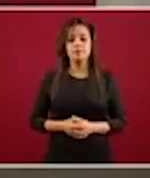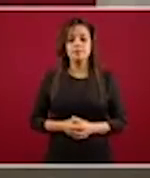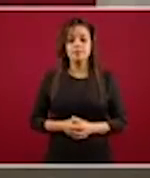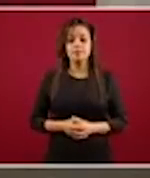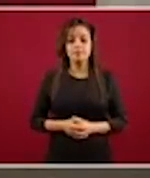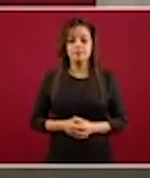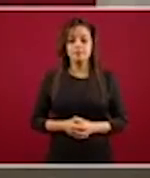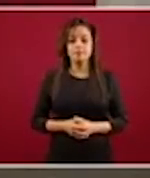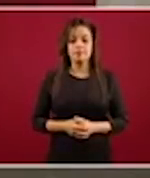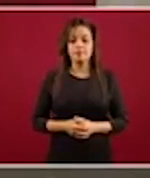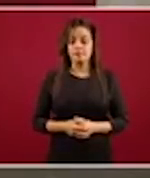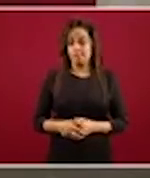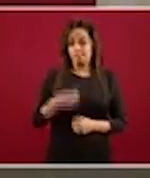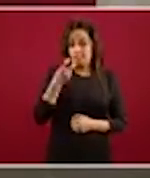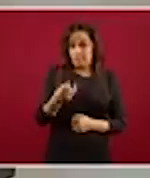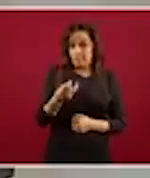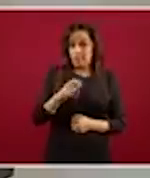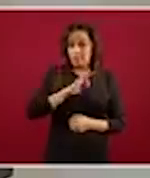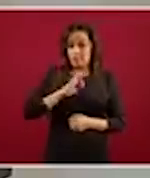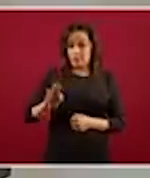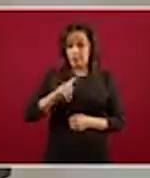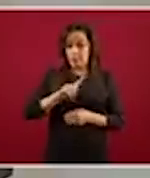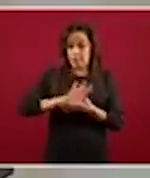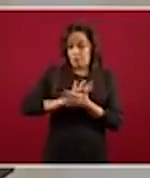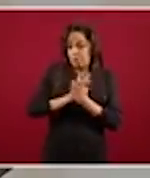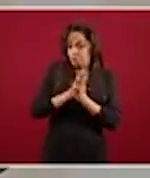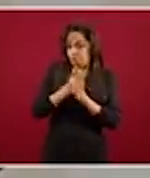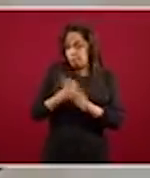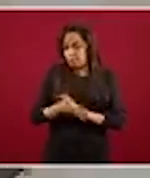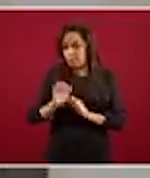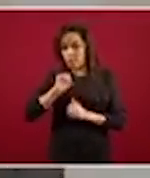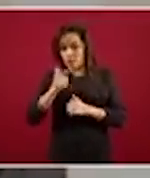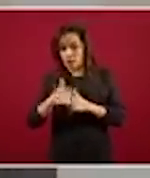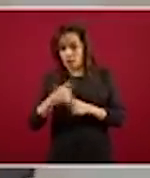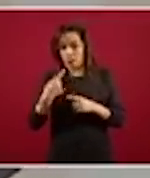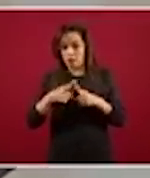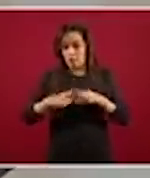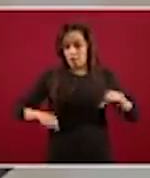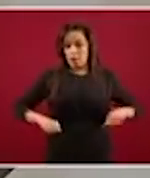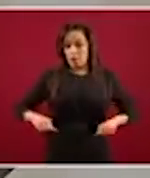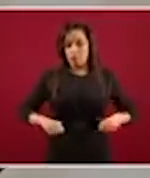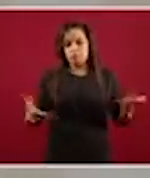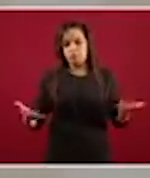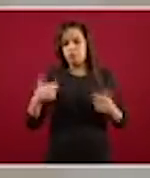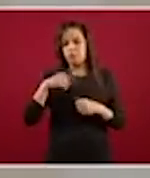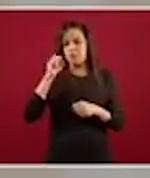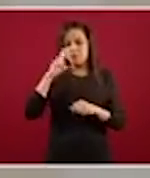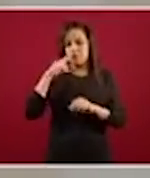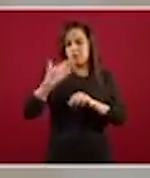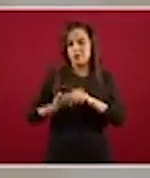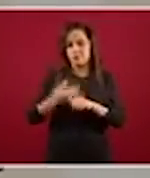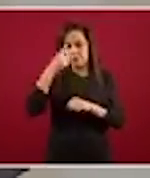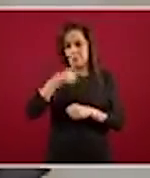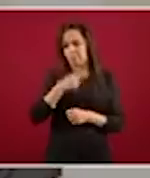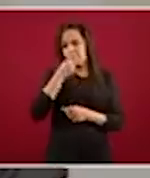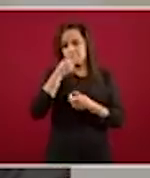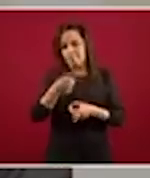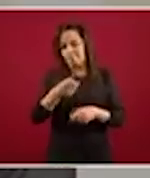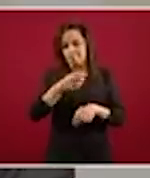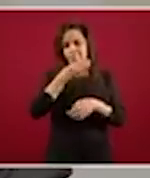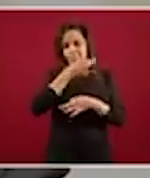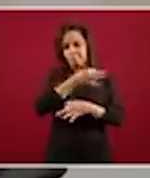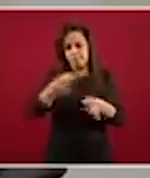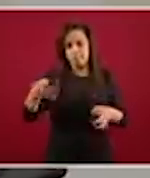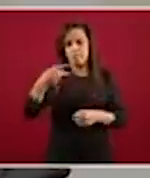¿Podrá eso llevar a una reconversión de algunas actividades? No me corresponde a mí decirlo, pero la Secretaría de Economía, seguramente